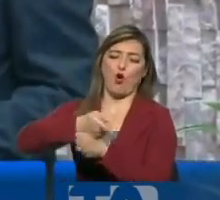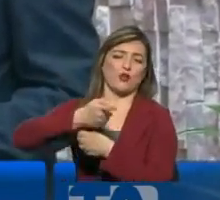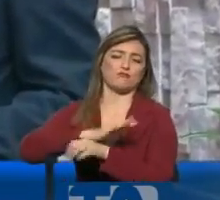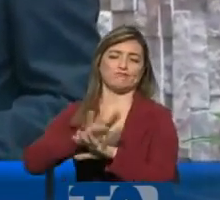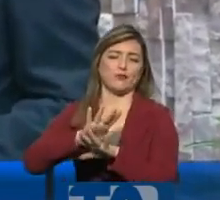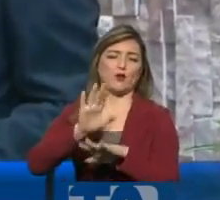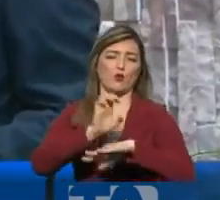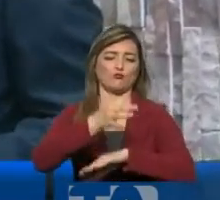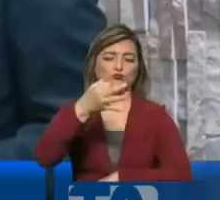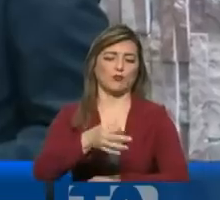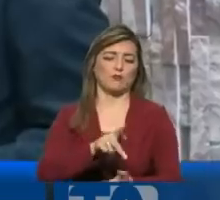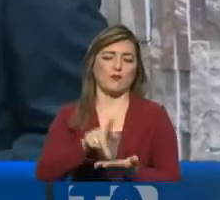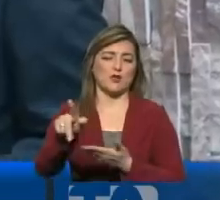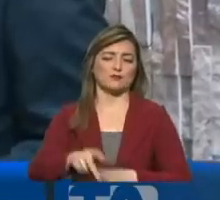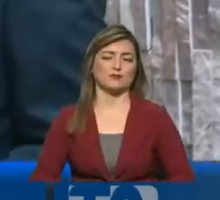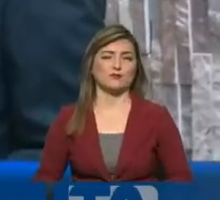proceder a pagar.